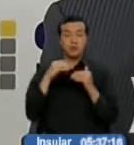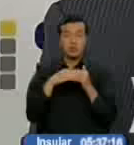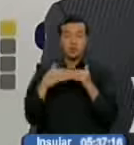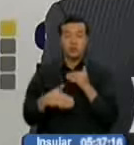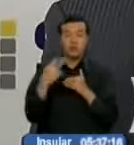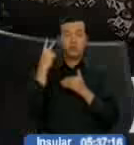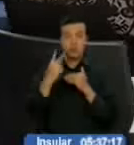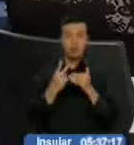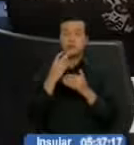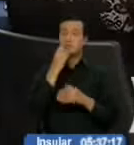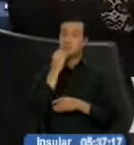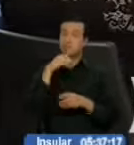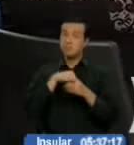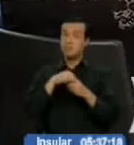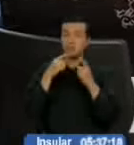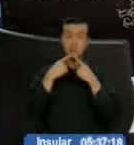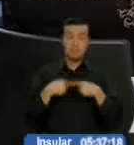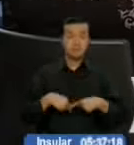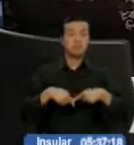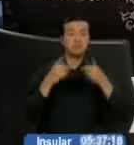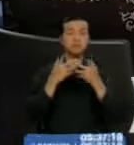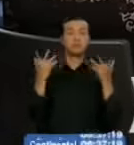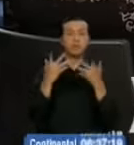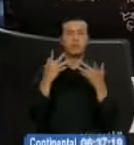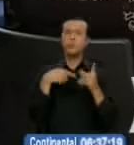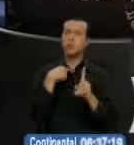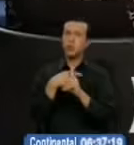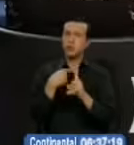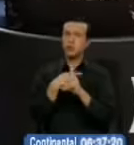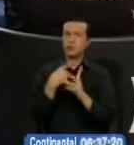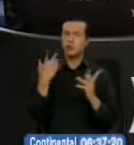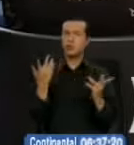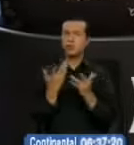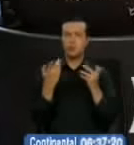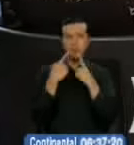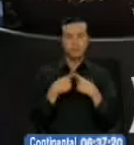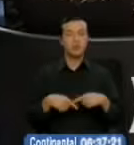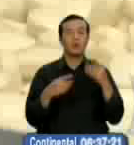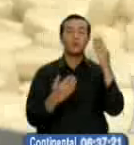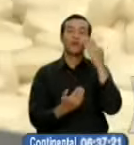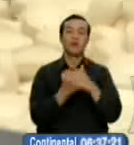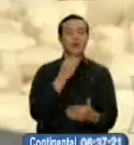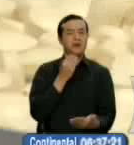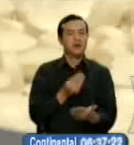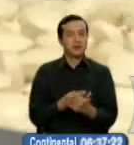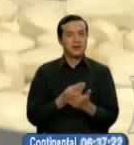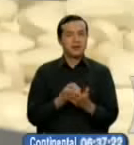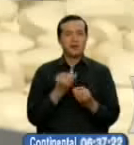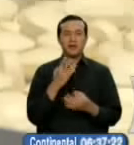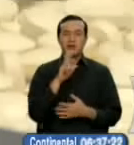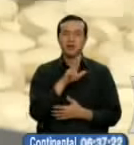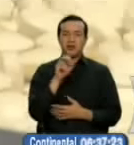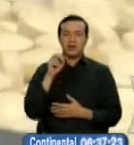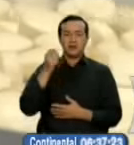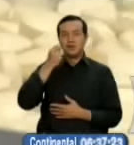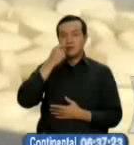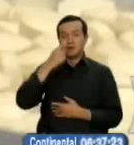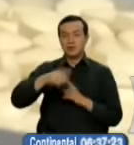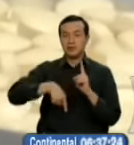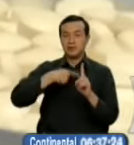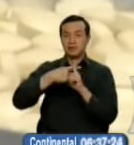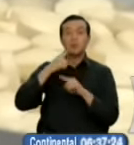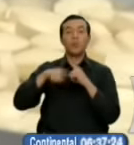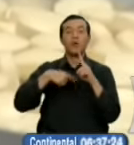siguientes 2 años. Y destacó que los resultados han sido positivos. Por ello anunció una nueva subasta corporativa de 300 medicamentos adicionales